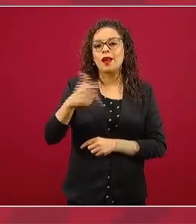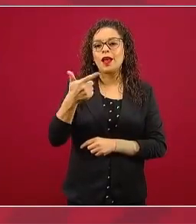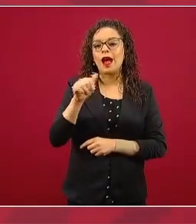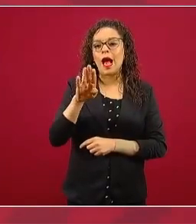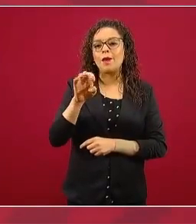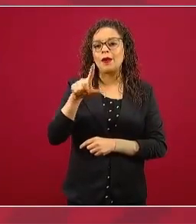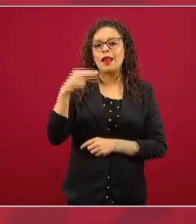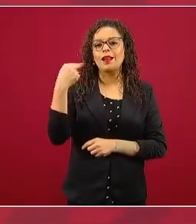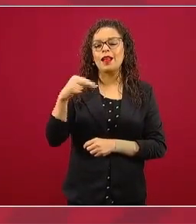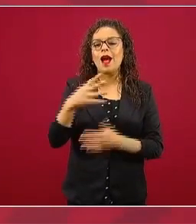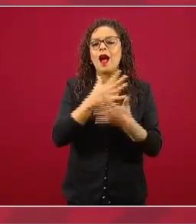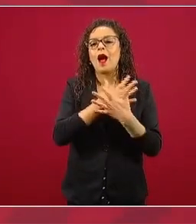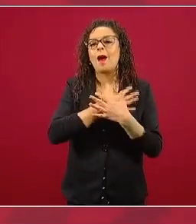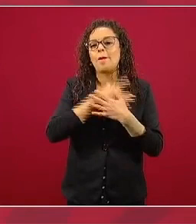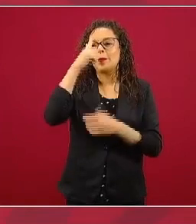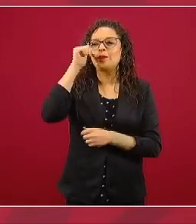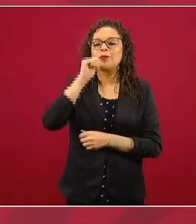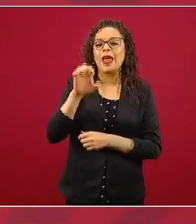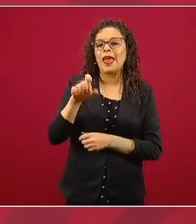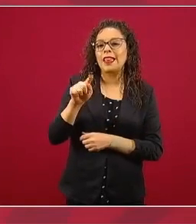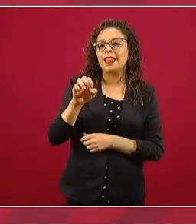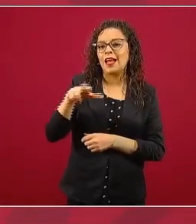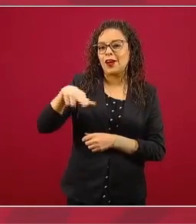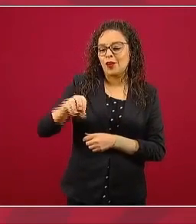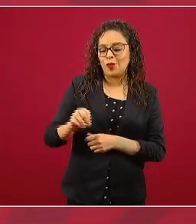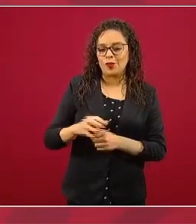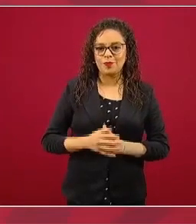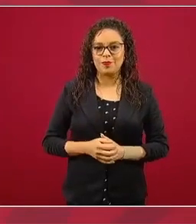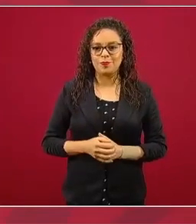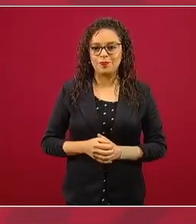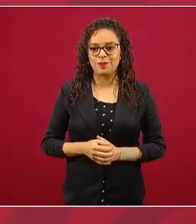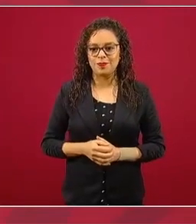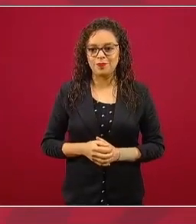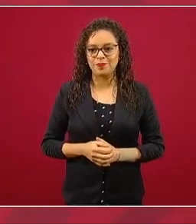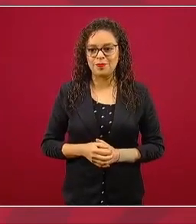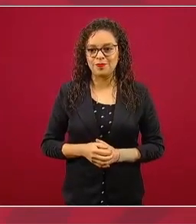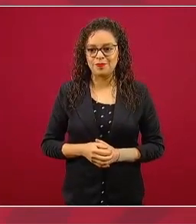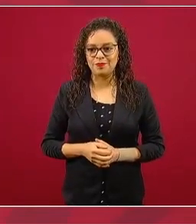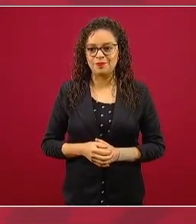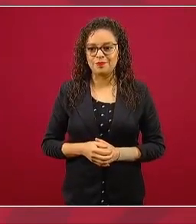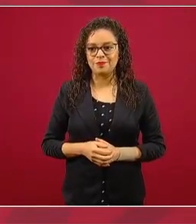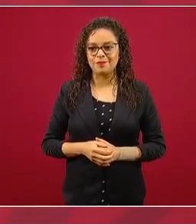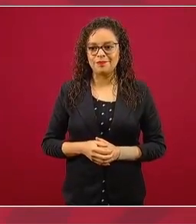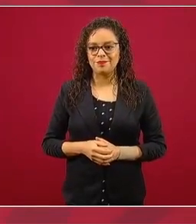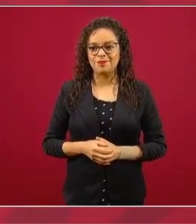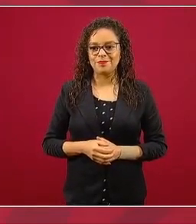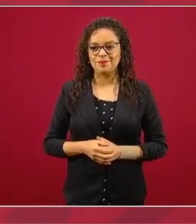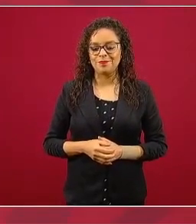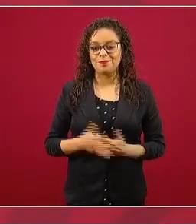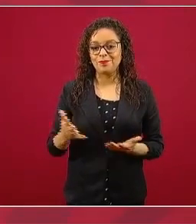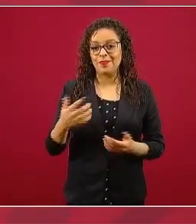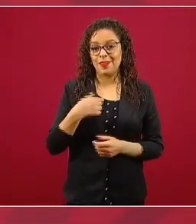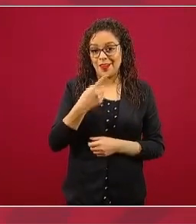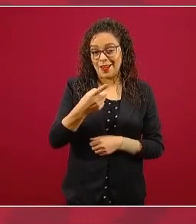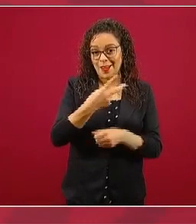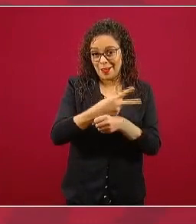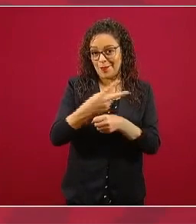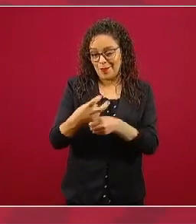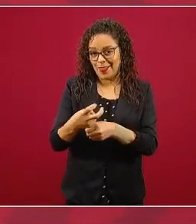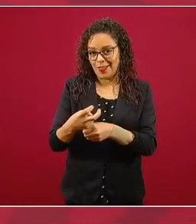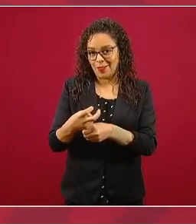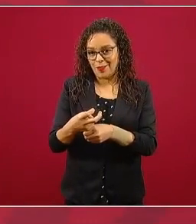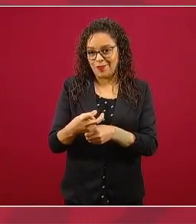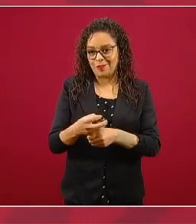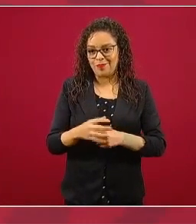Eterno. Amor Eterno. Ahí de una vez les invito para que en